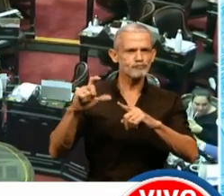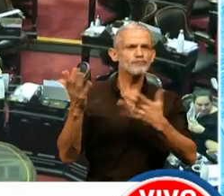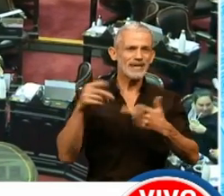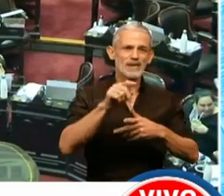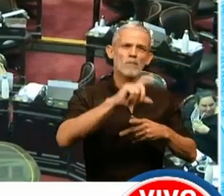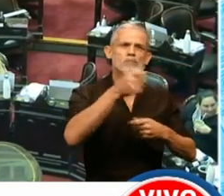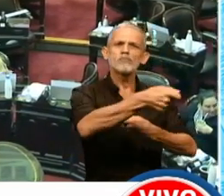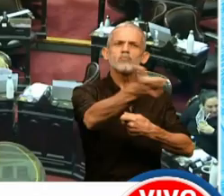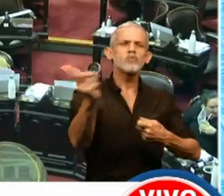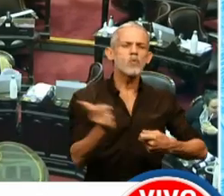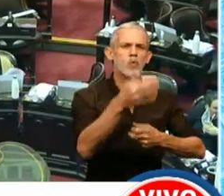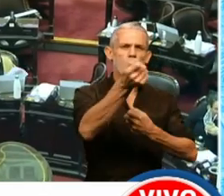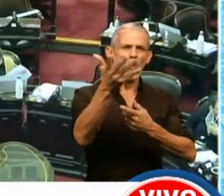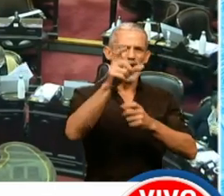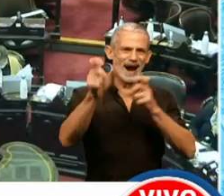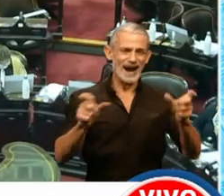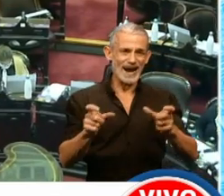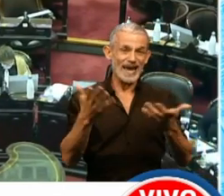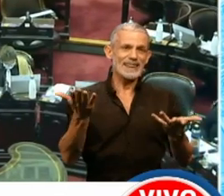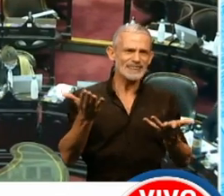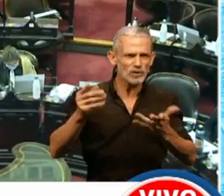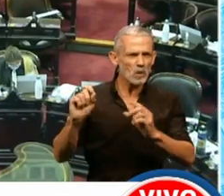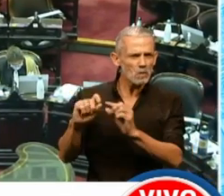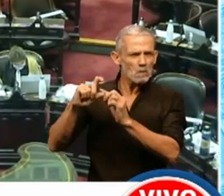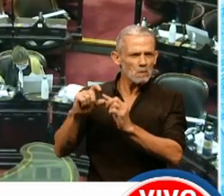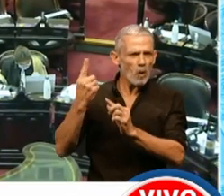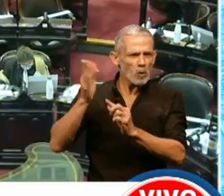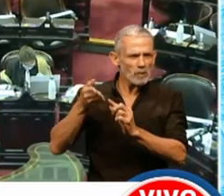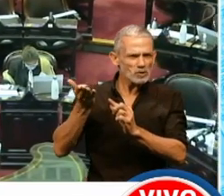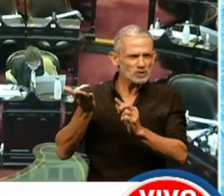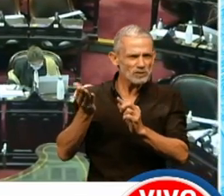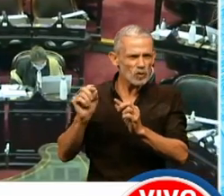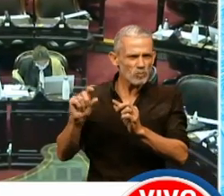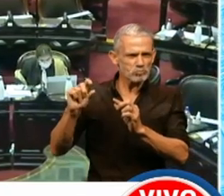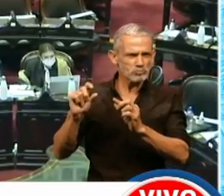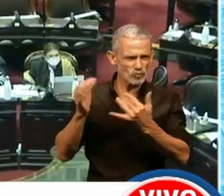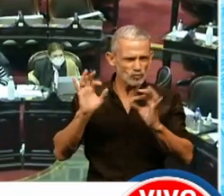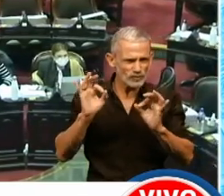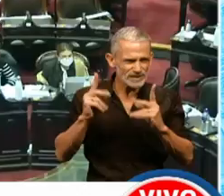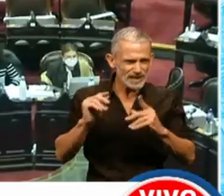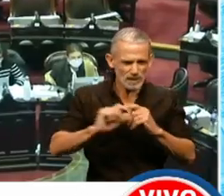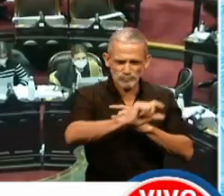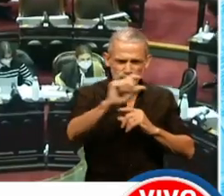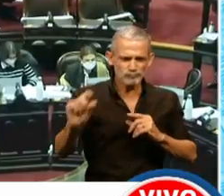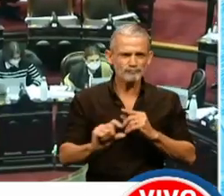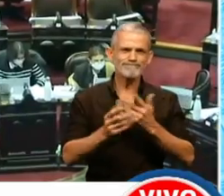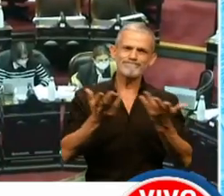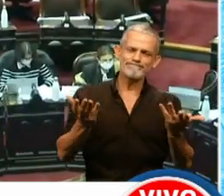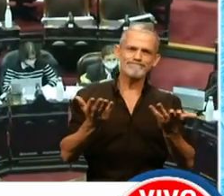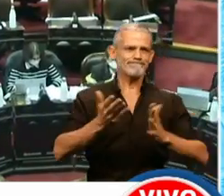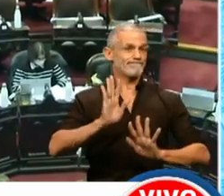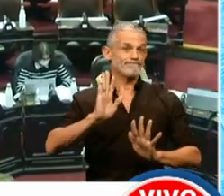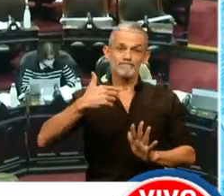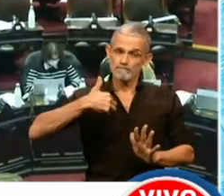beneficiarios con un incremento tan exiguo del cargo que pagan los usuarios esto nos lleva a concluir